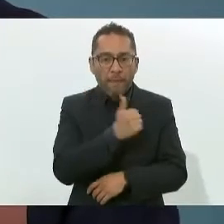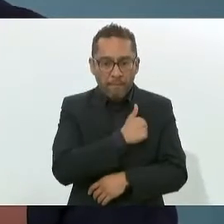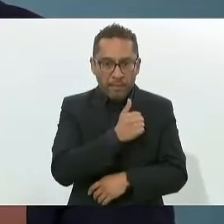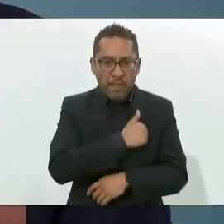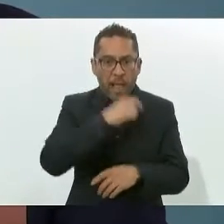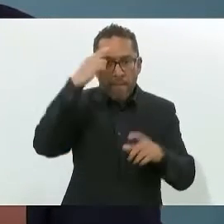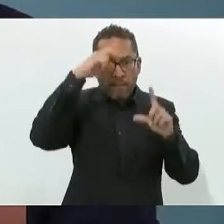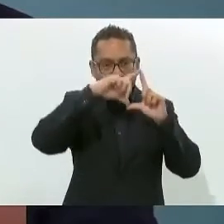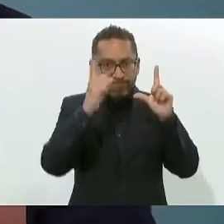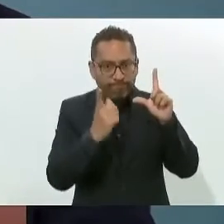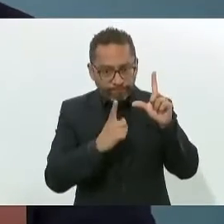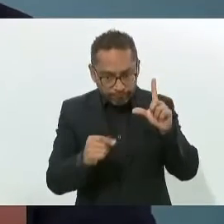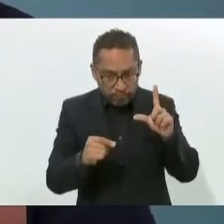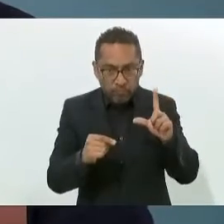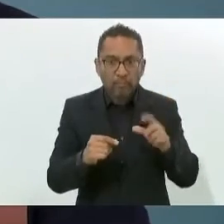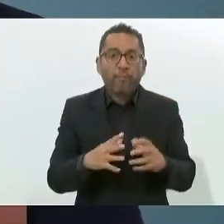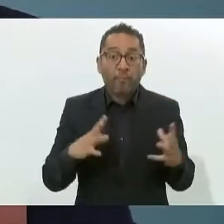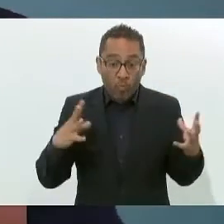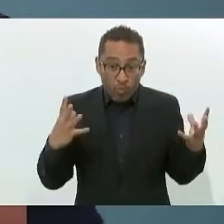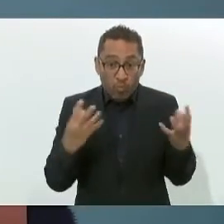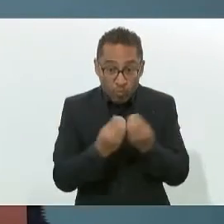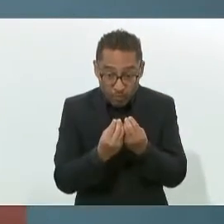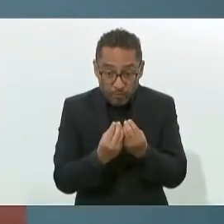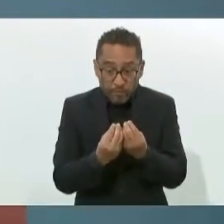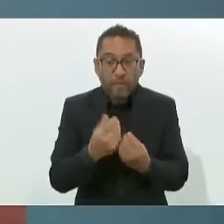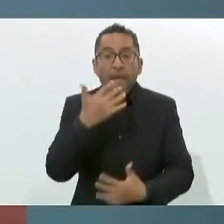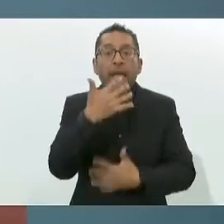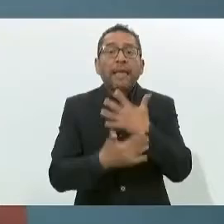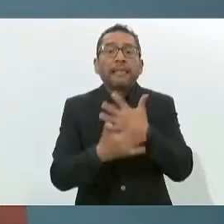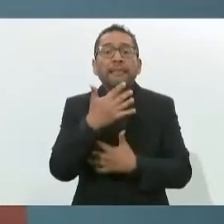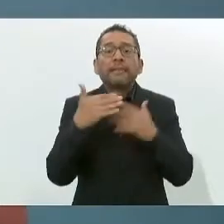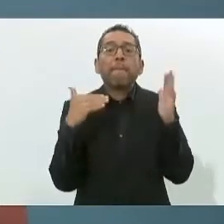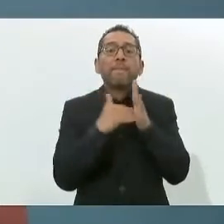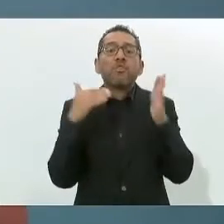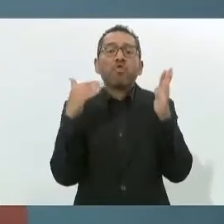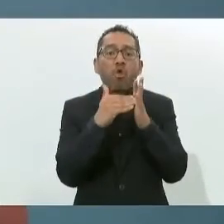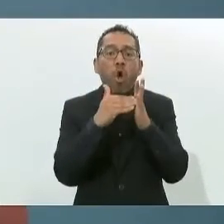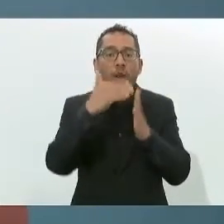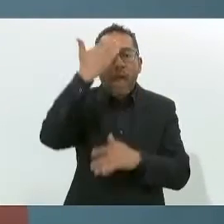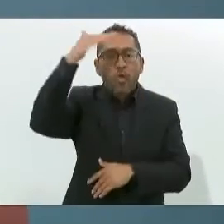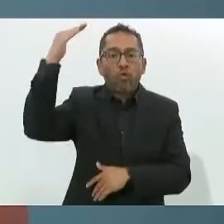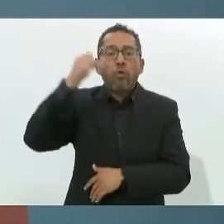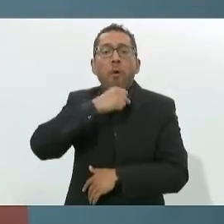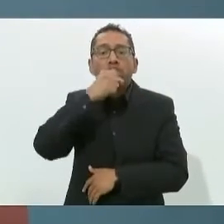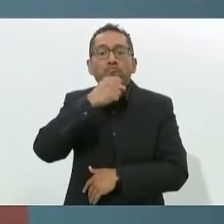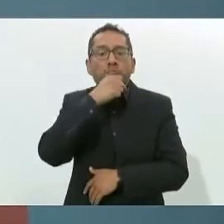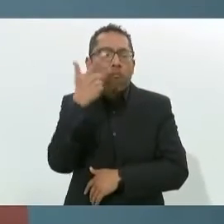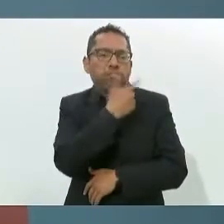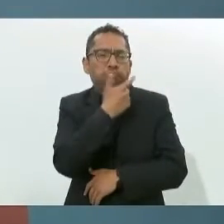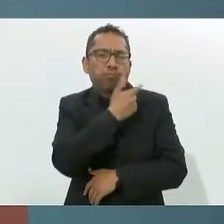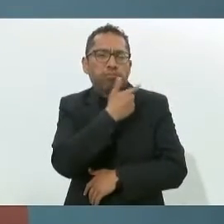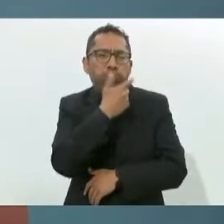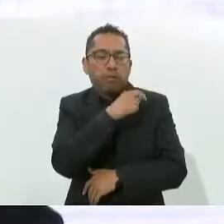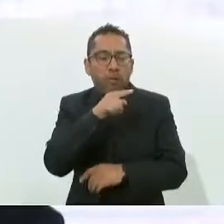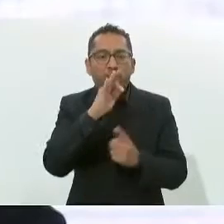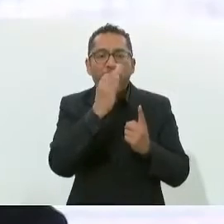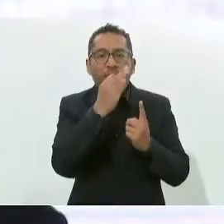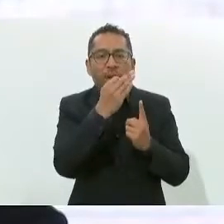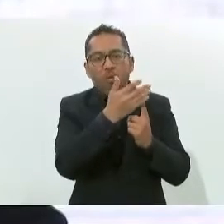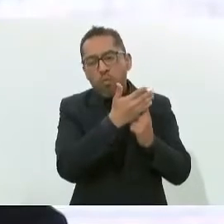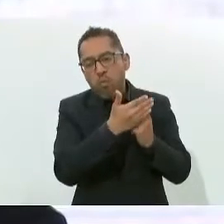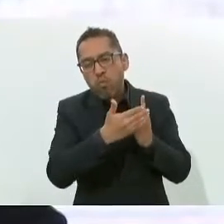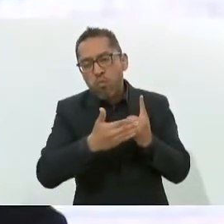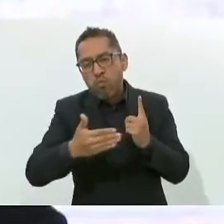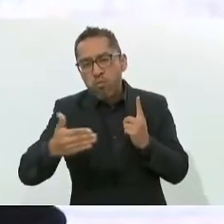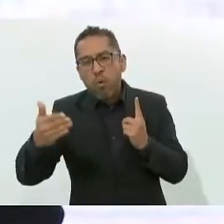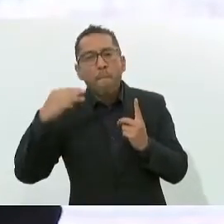la República. En total, 15 millones de adultos mayores. Ese es